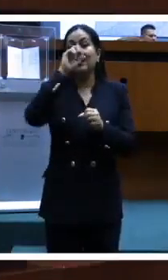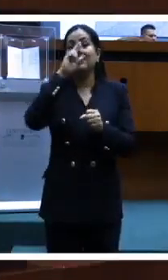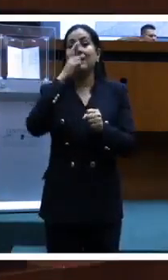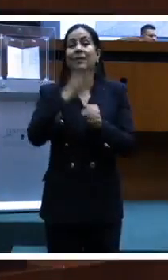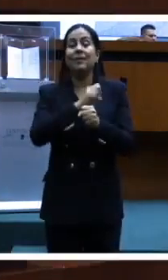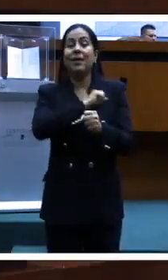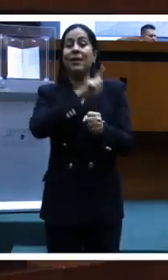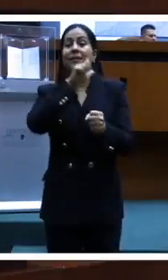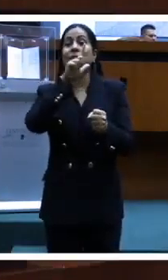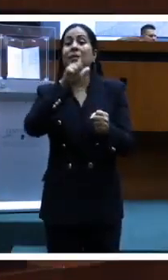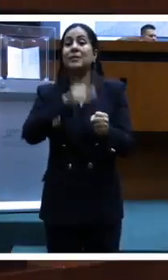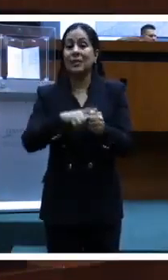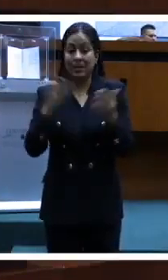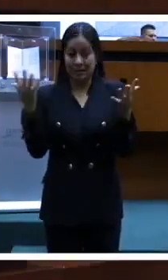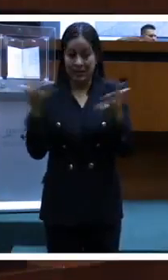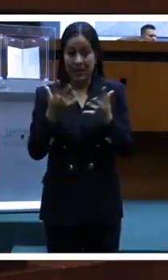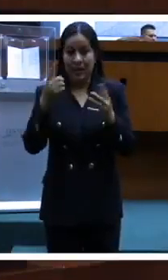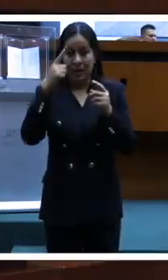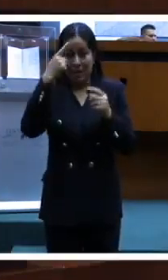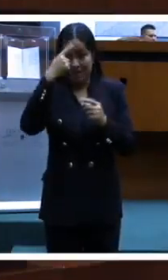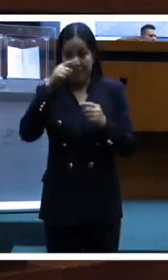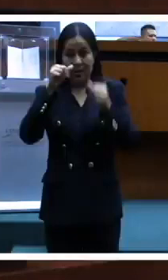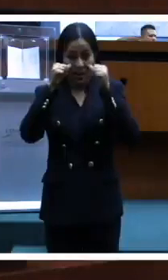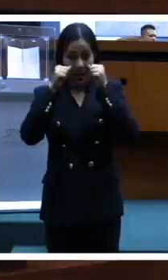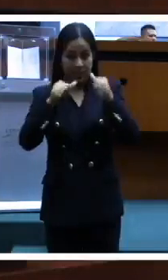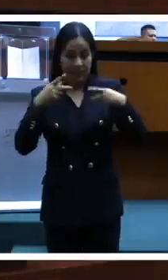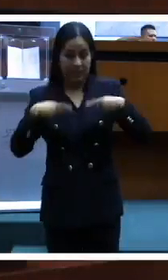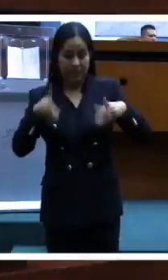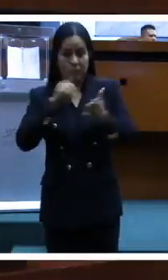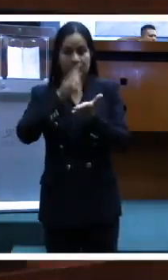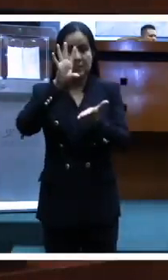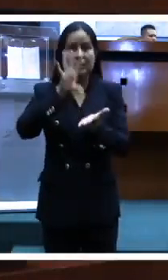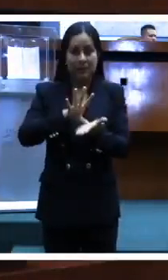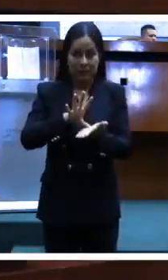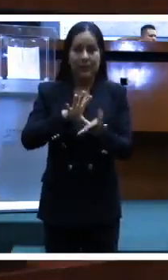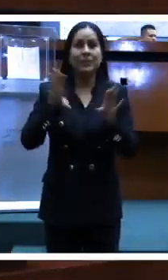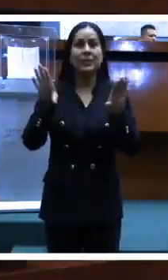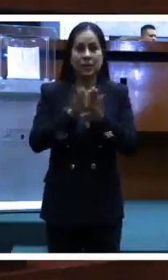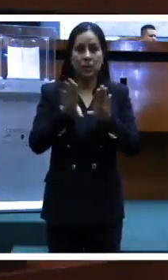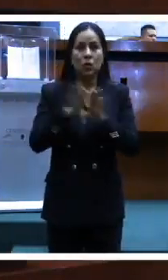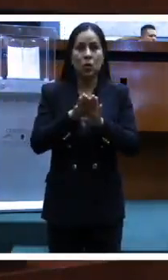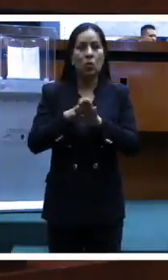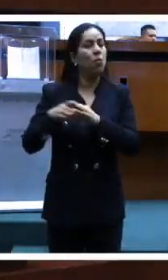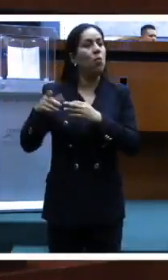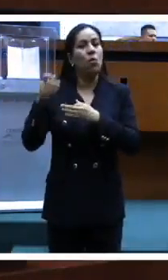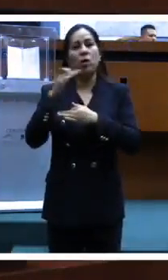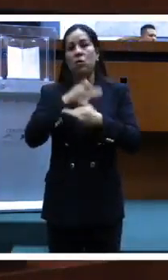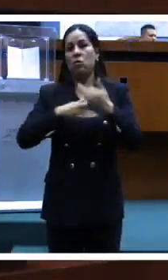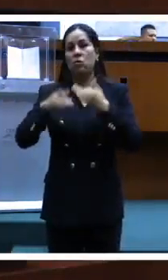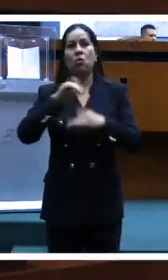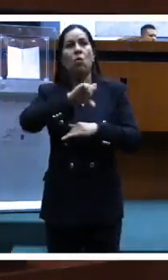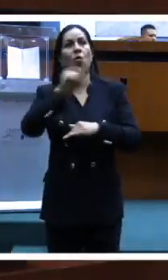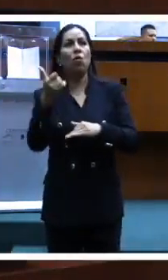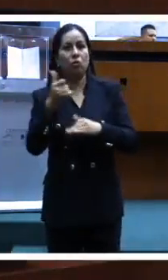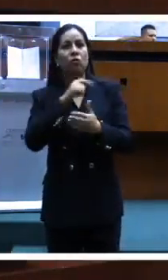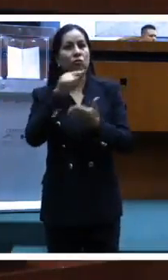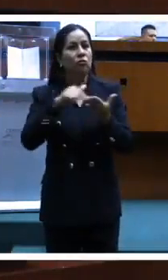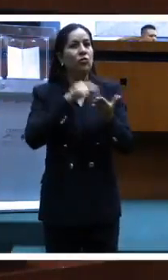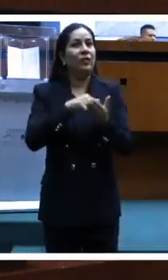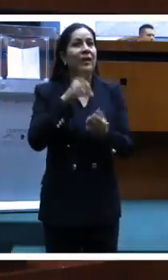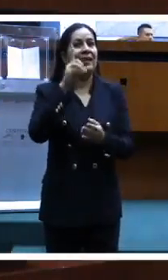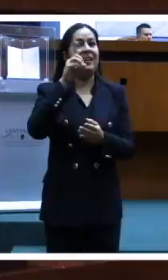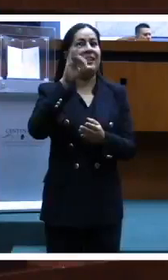secretaría especializada para atender a las personas con discapacidad, así como hay en todas las demás áreas. Que el